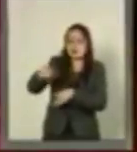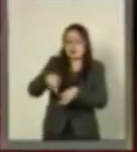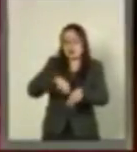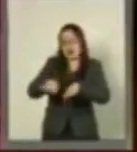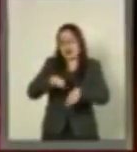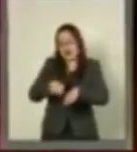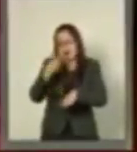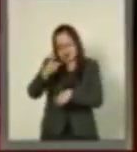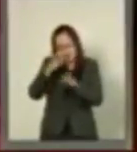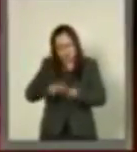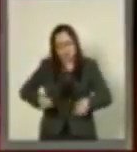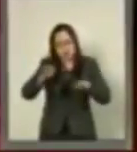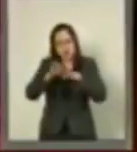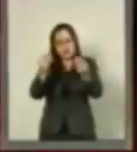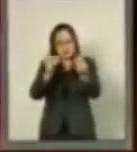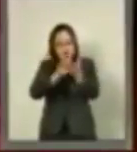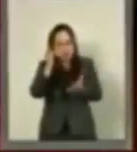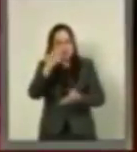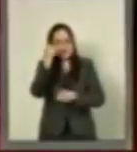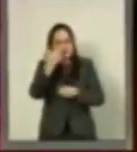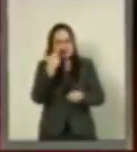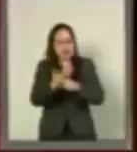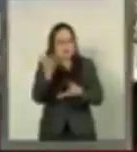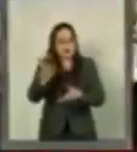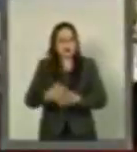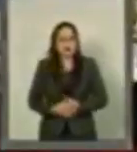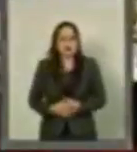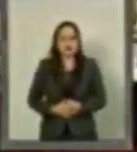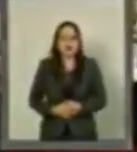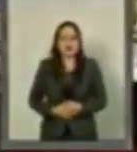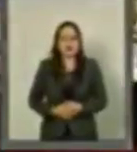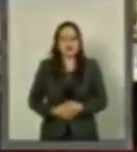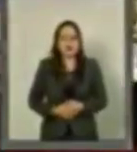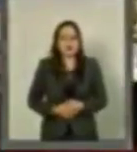se desarrollan. Muchas gracias, señor secretario.